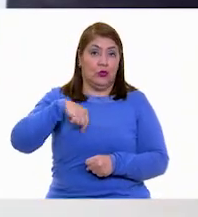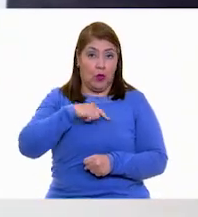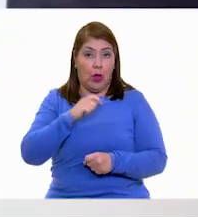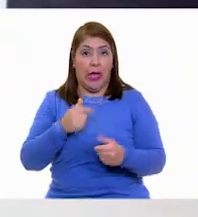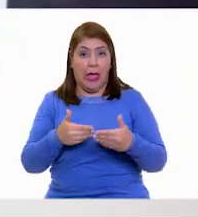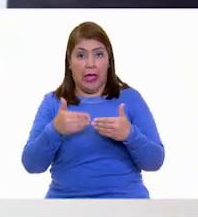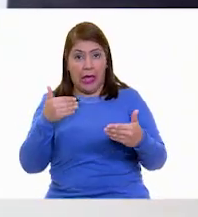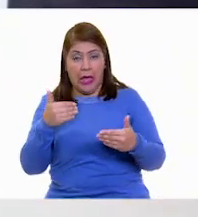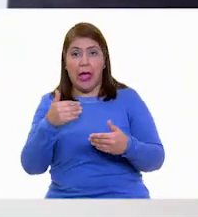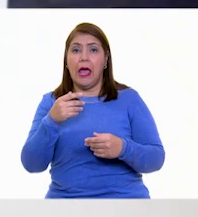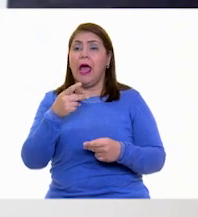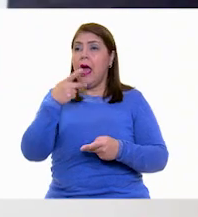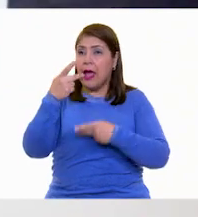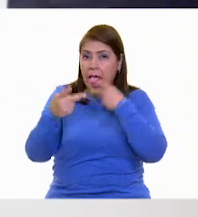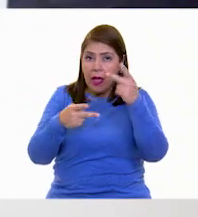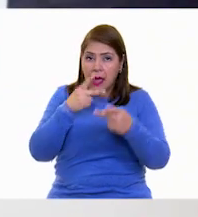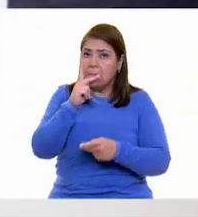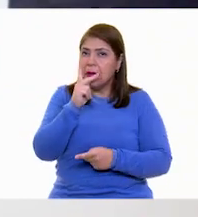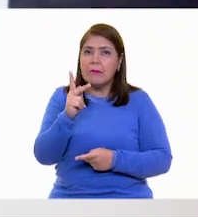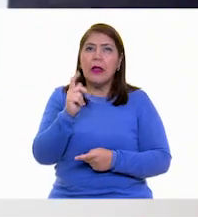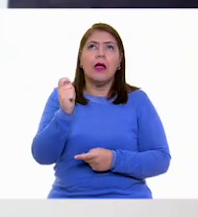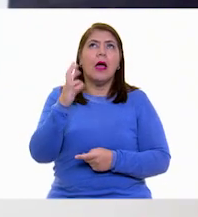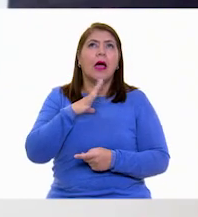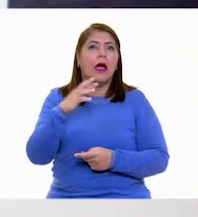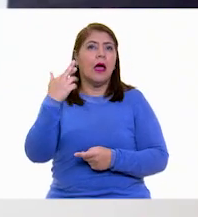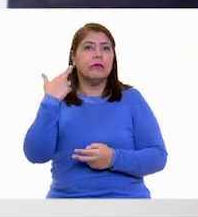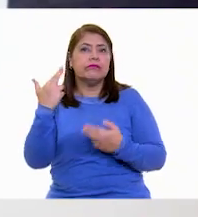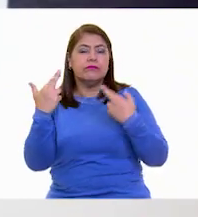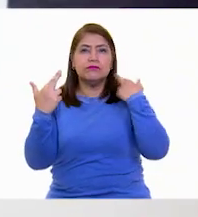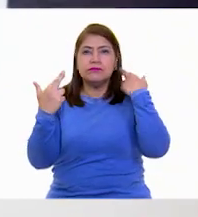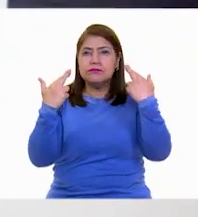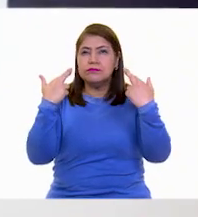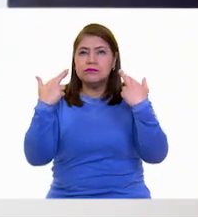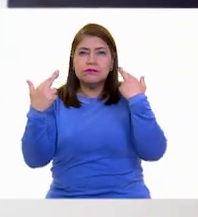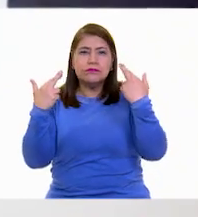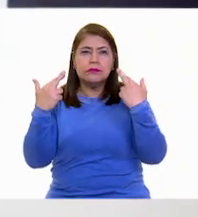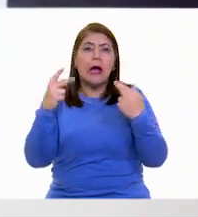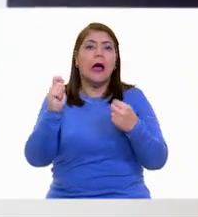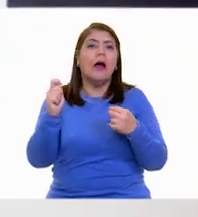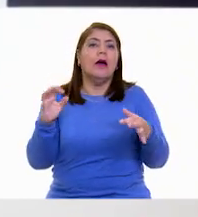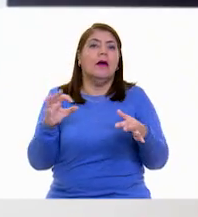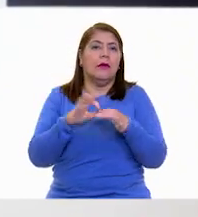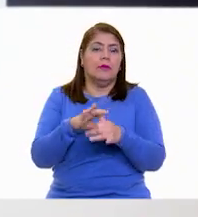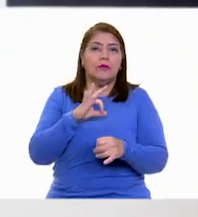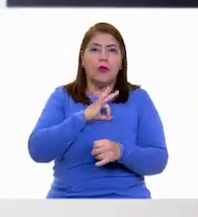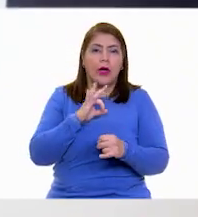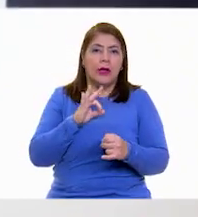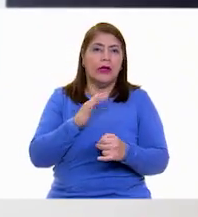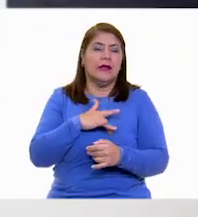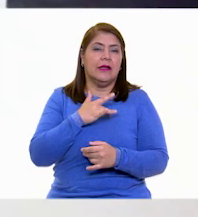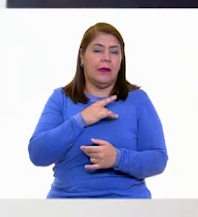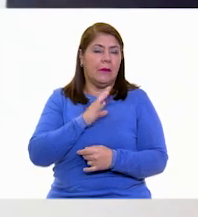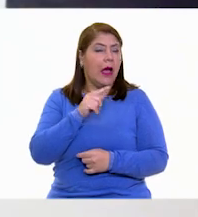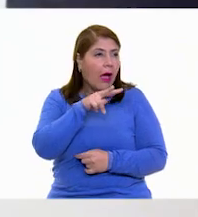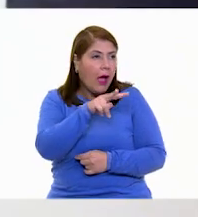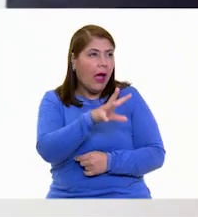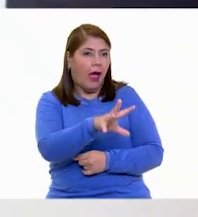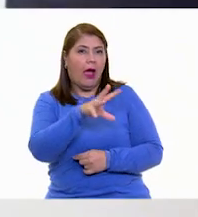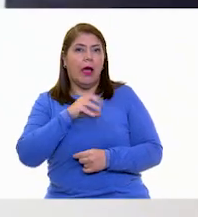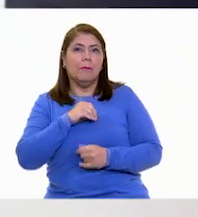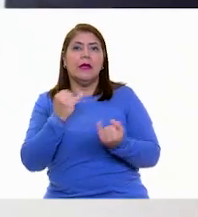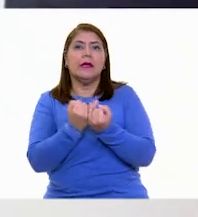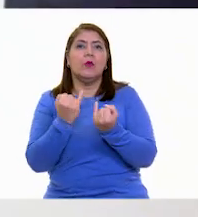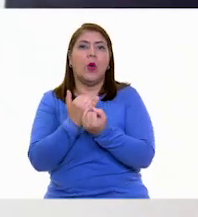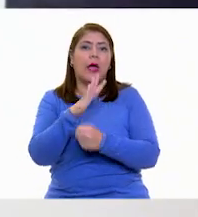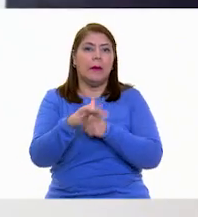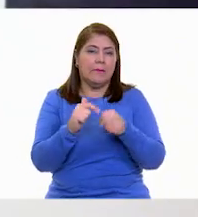antes de decir palabras, emitimos sonidos y esto nos ayuda de alguna manera a emitir sonidos e imitar la de los